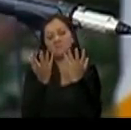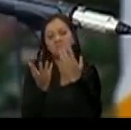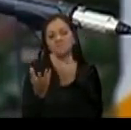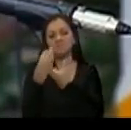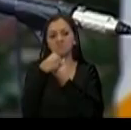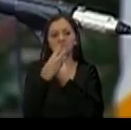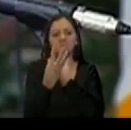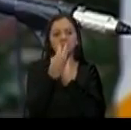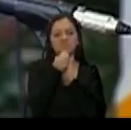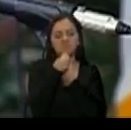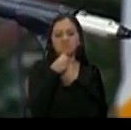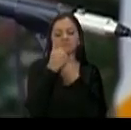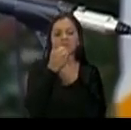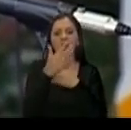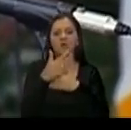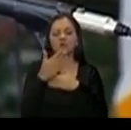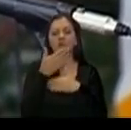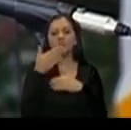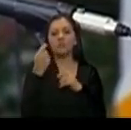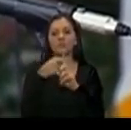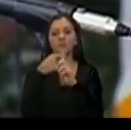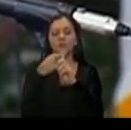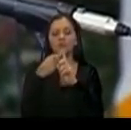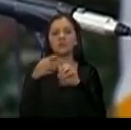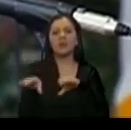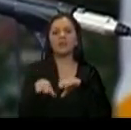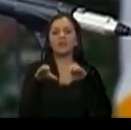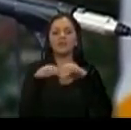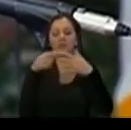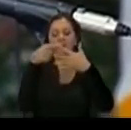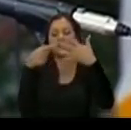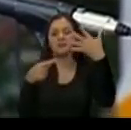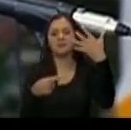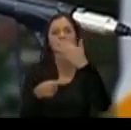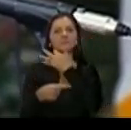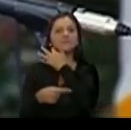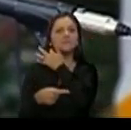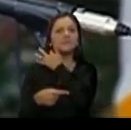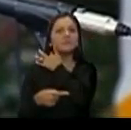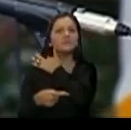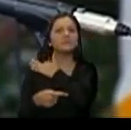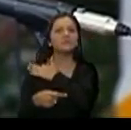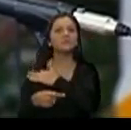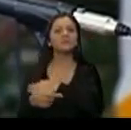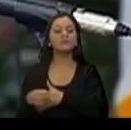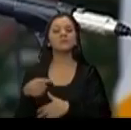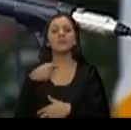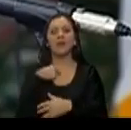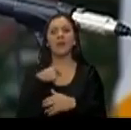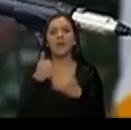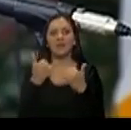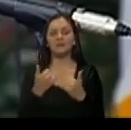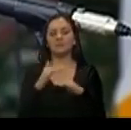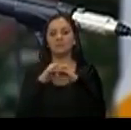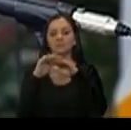incorporarse de una forma fructífera a esta serie de actos y de encuentros a los que se les invita.